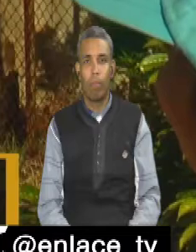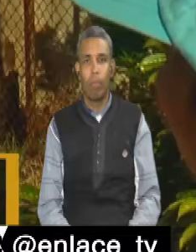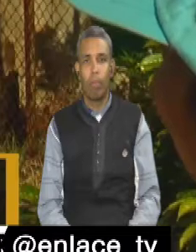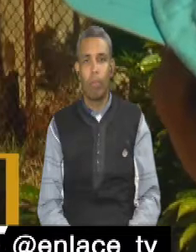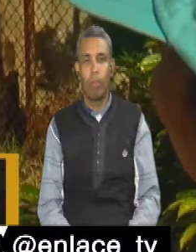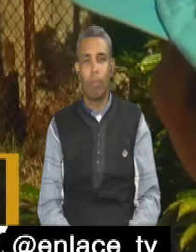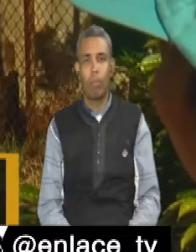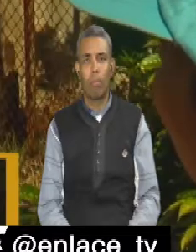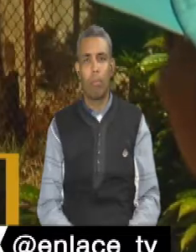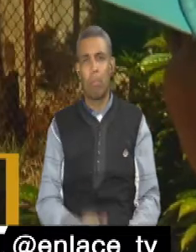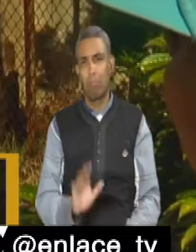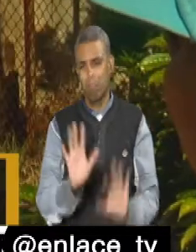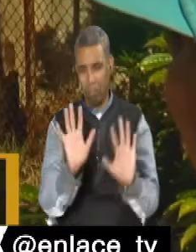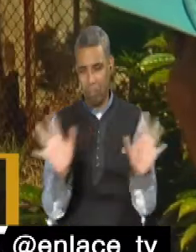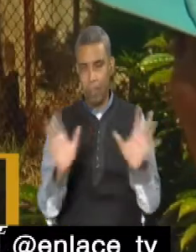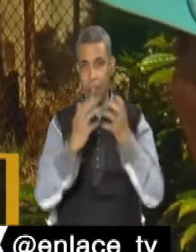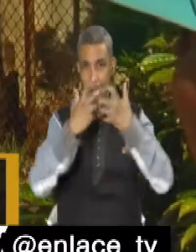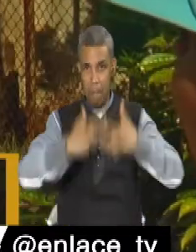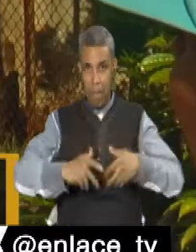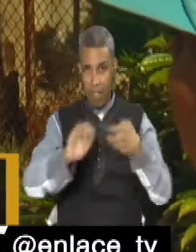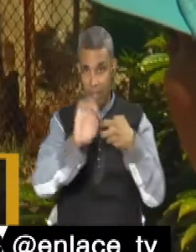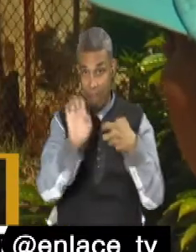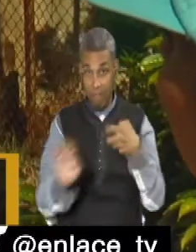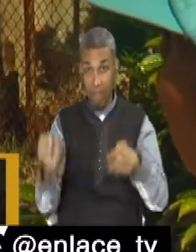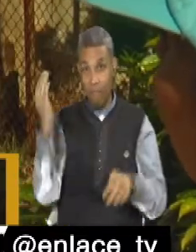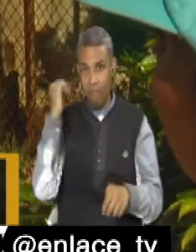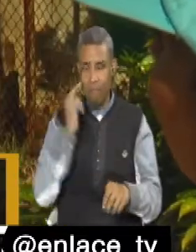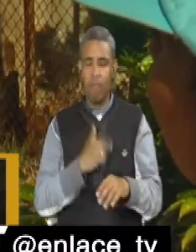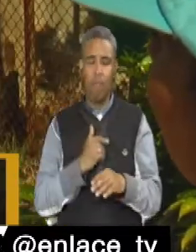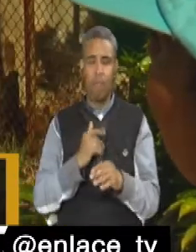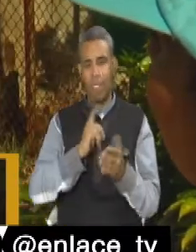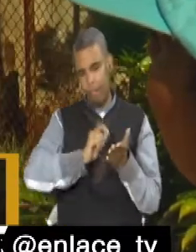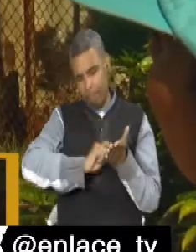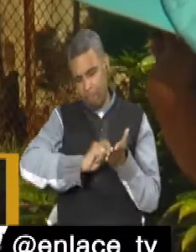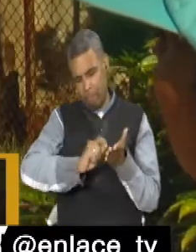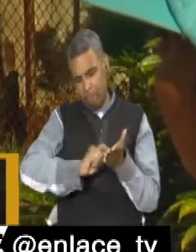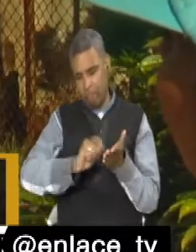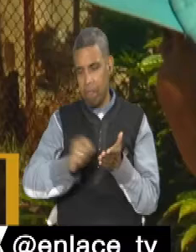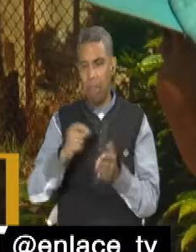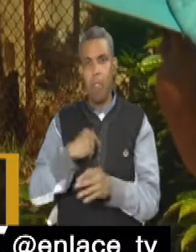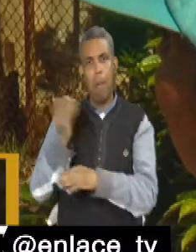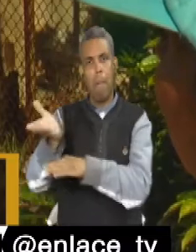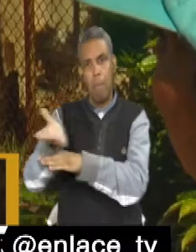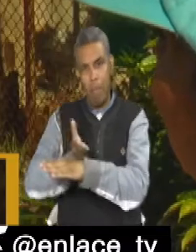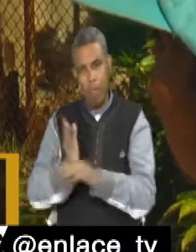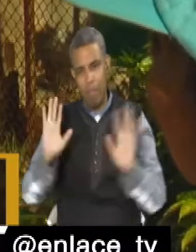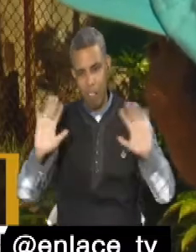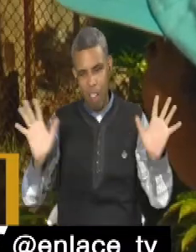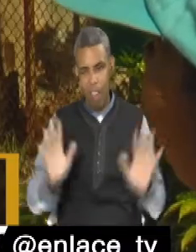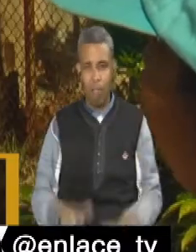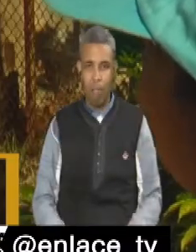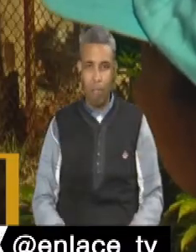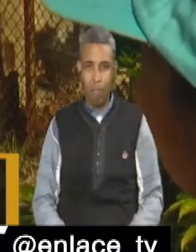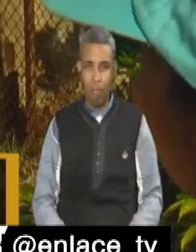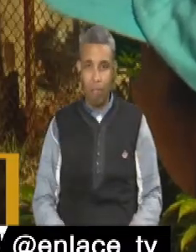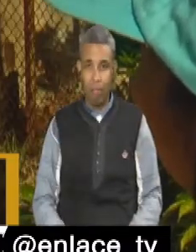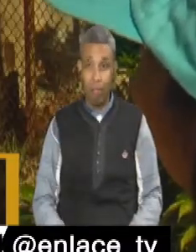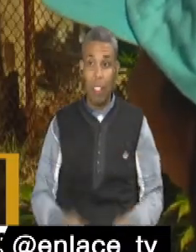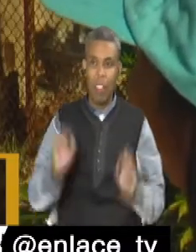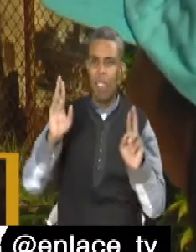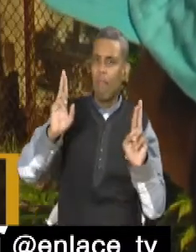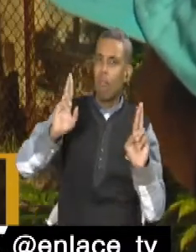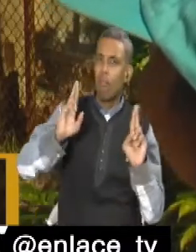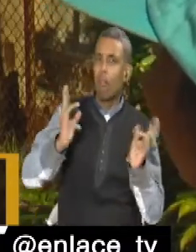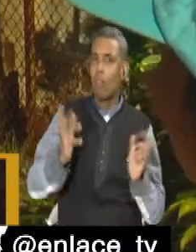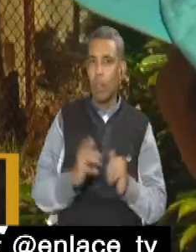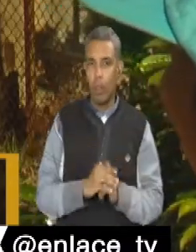a la electrificadora la remoción de ese poste. Luego tuvimos una respuesta por parte de ellos que